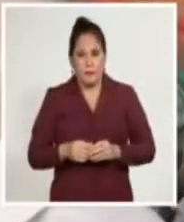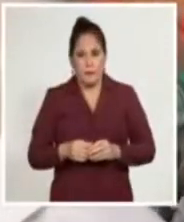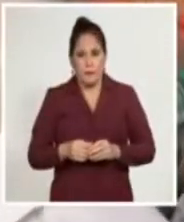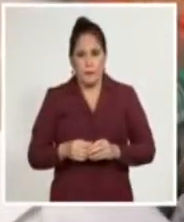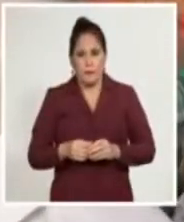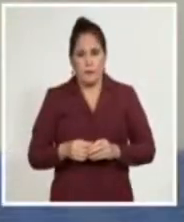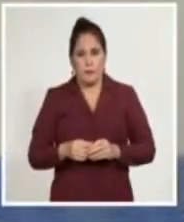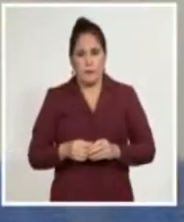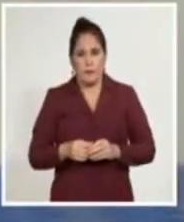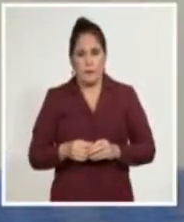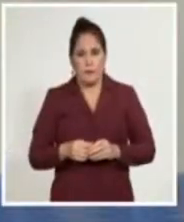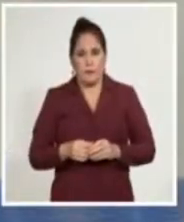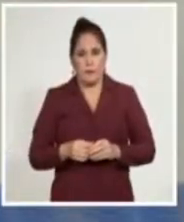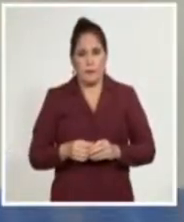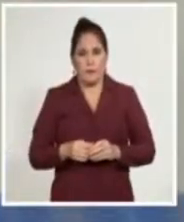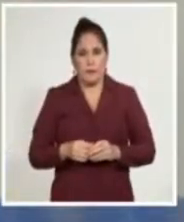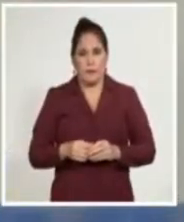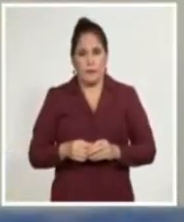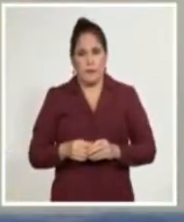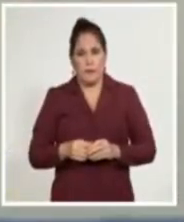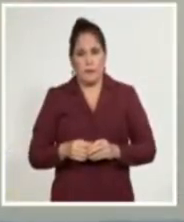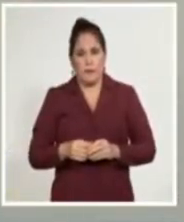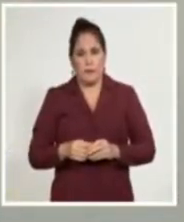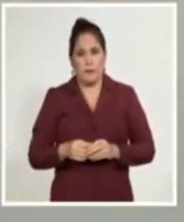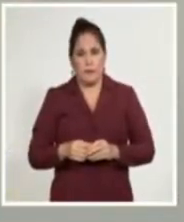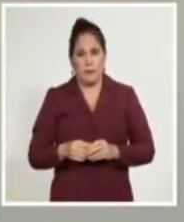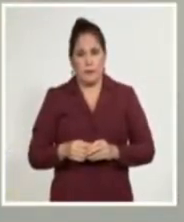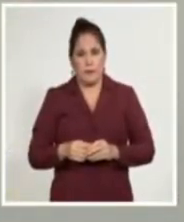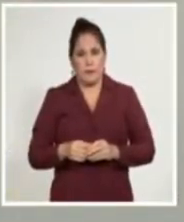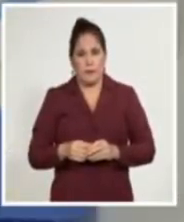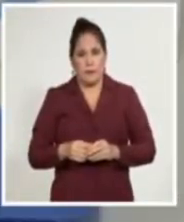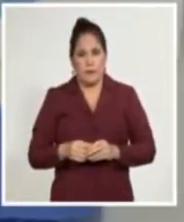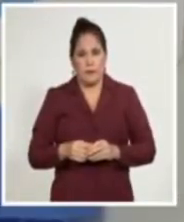el estudio. Gisela García Rivero, Sistema Informativo de la Televisión Cubana.